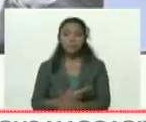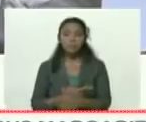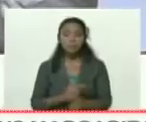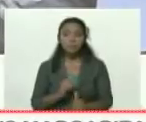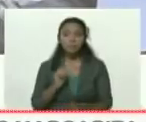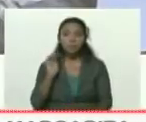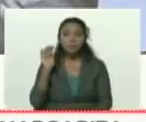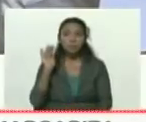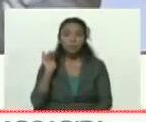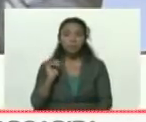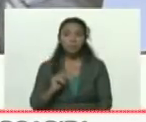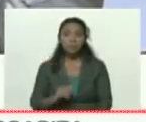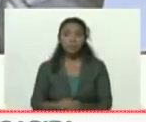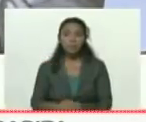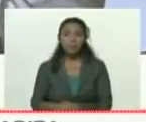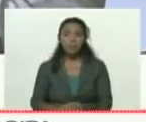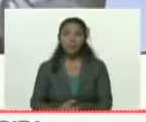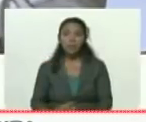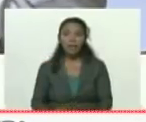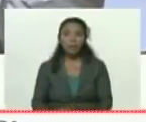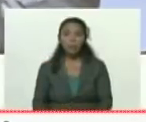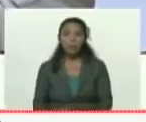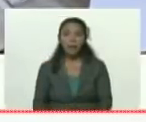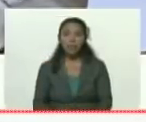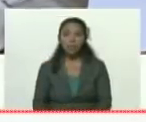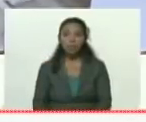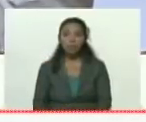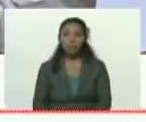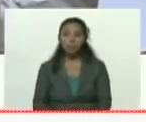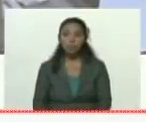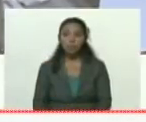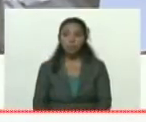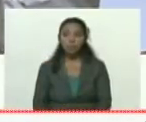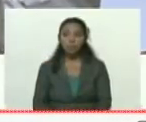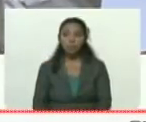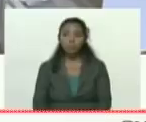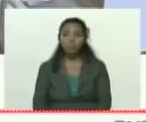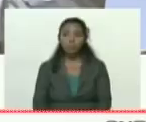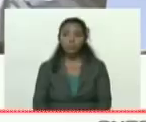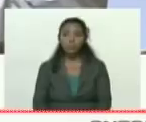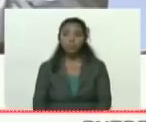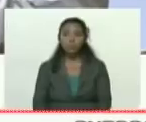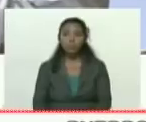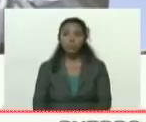En el mar de lechería, de galaxias de leche,